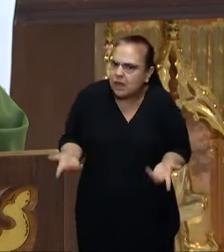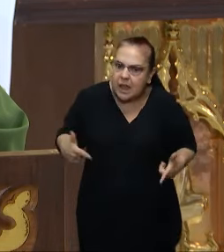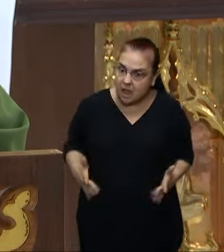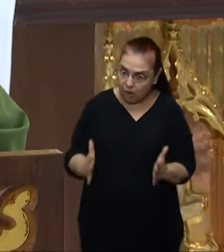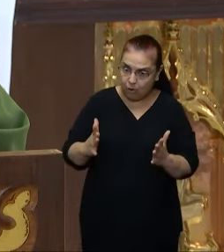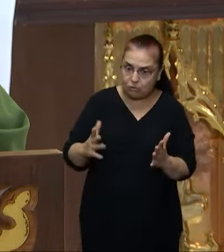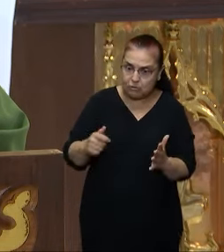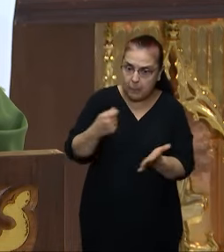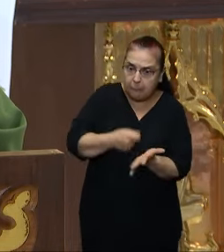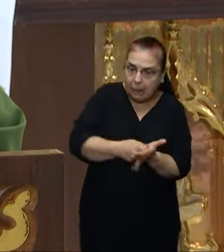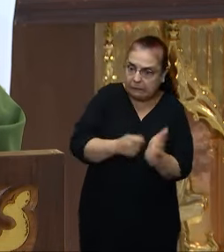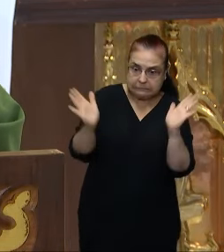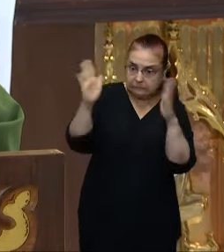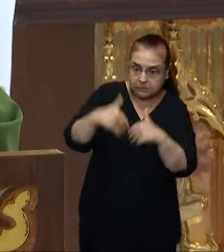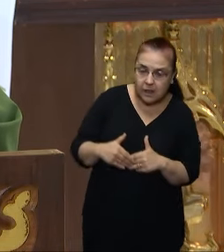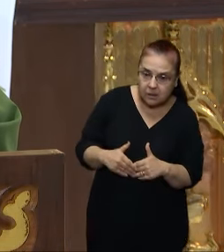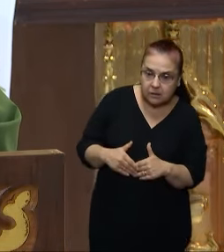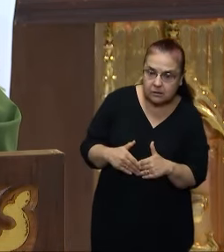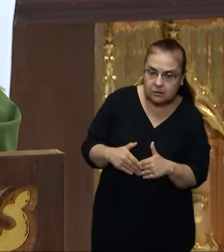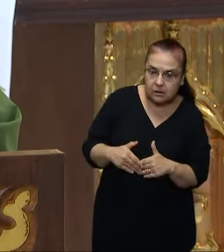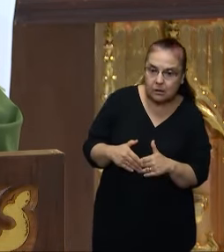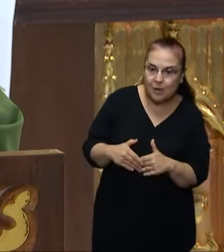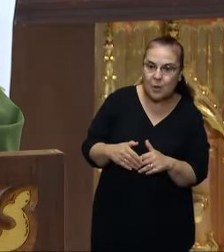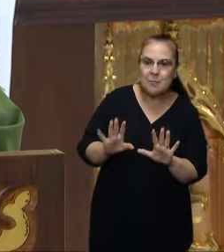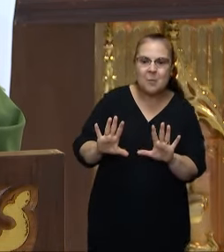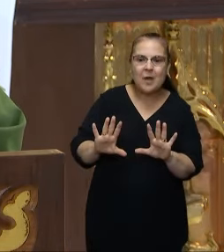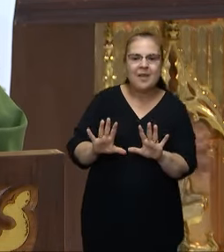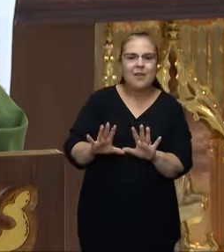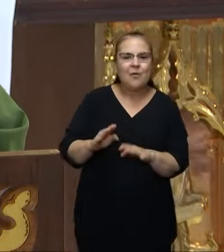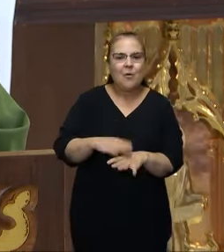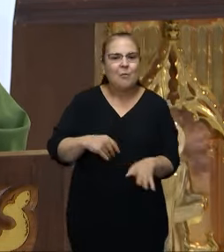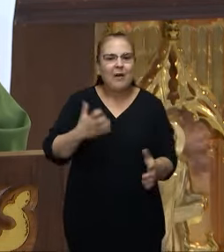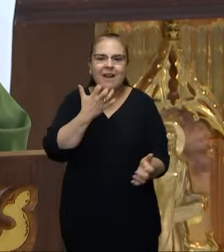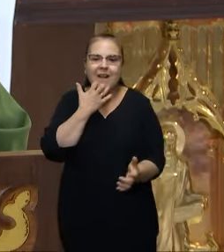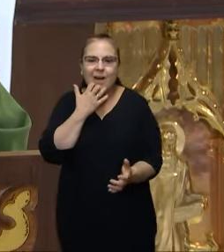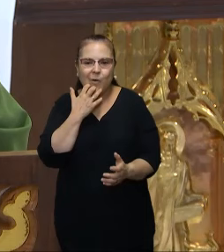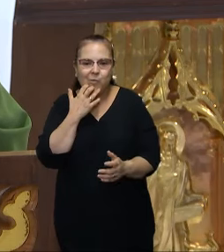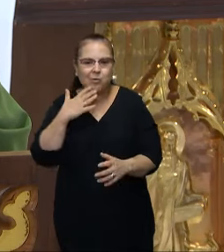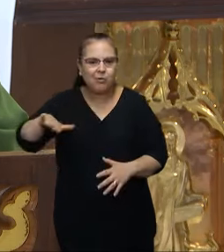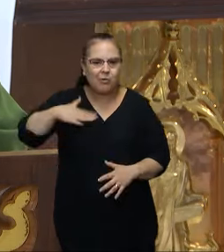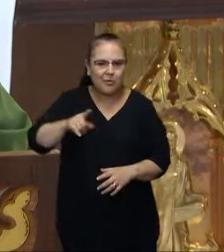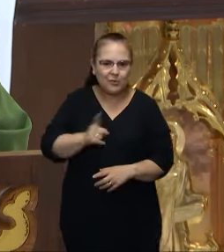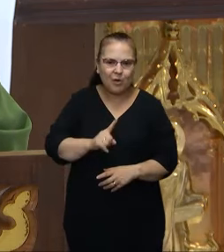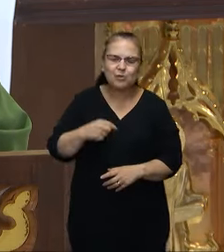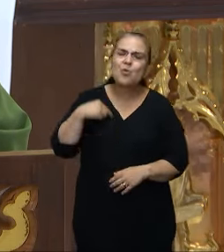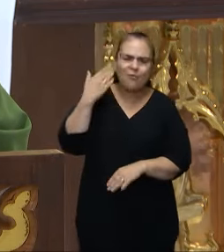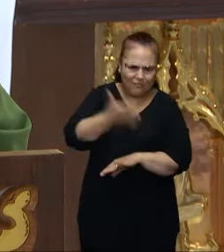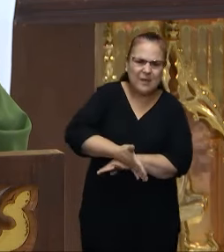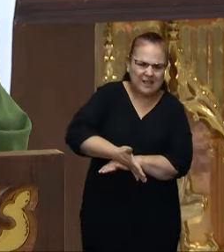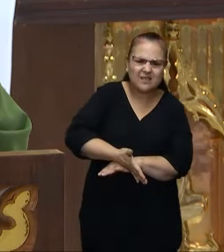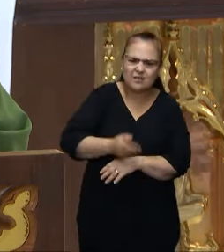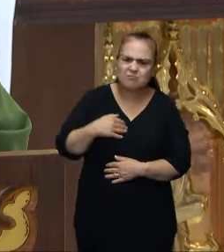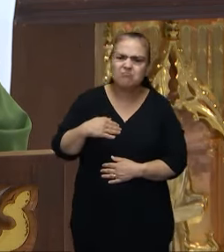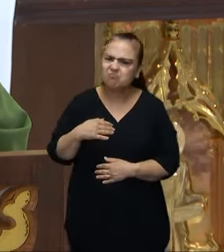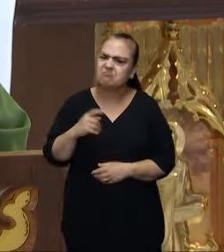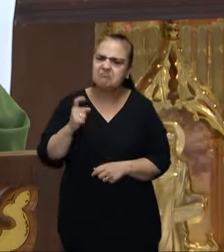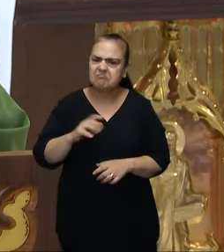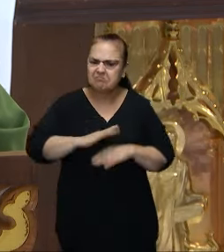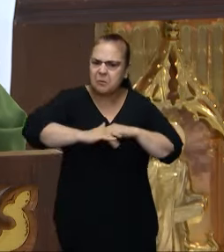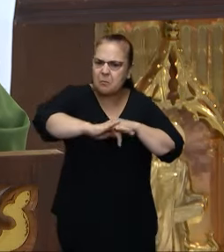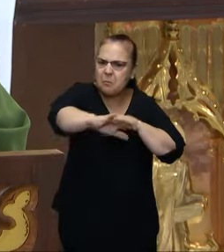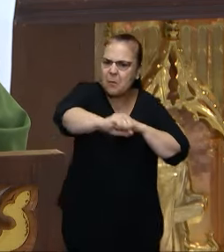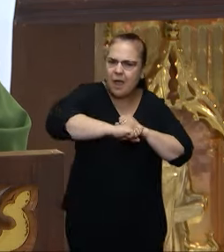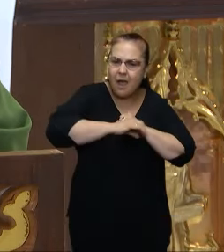están exentos sin embargo para no darles mal ejemplo ve al mar hecha el anzuelo